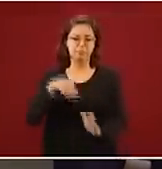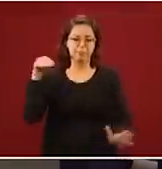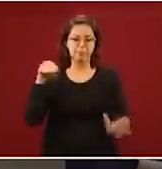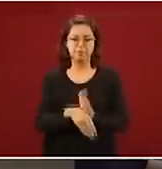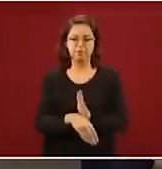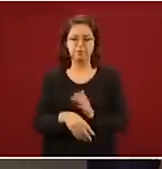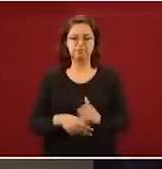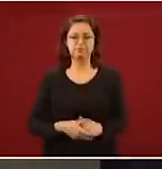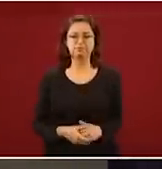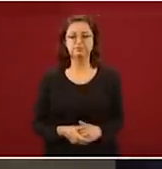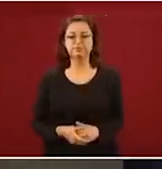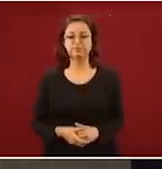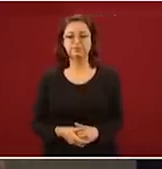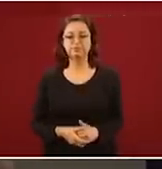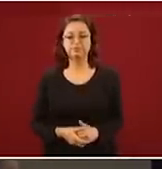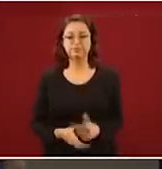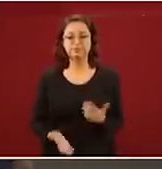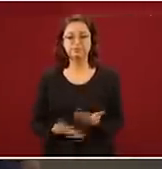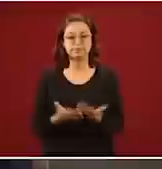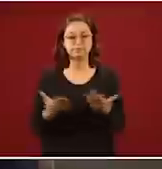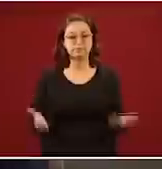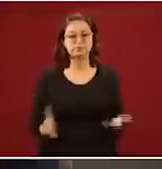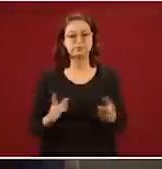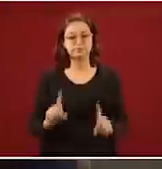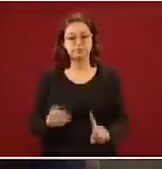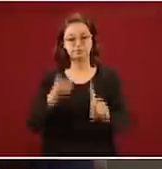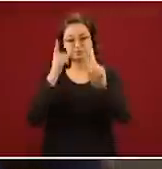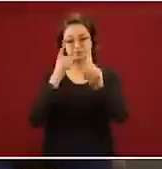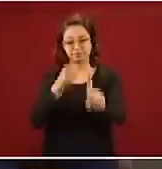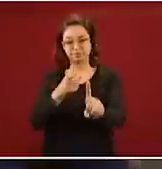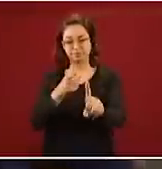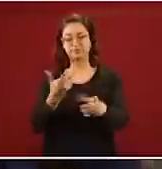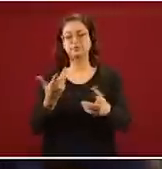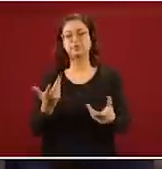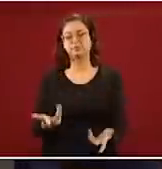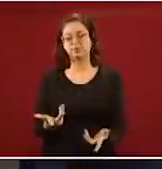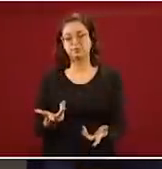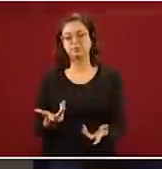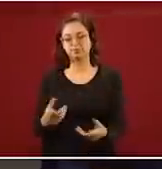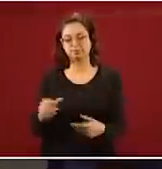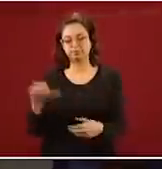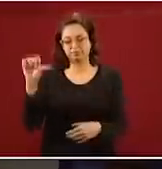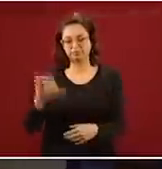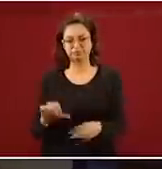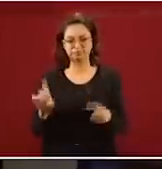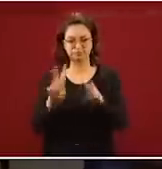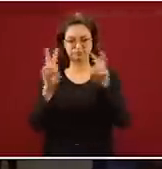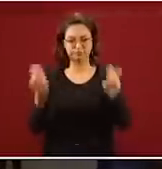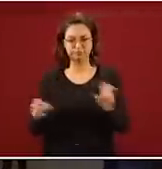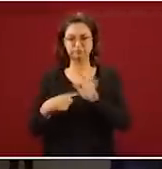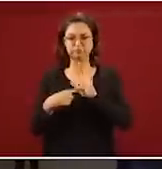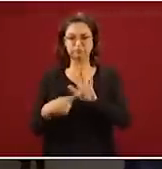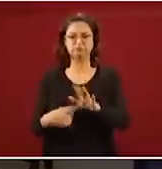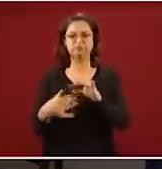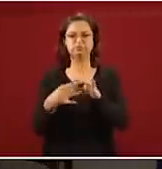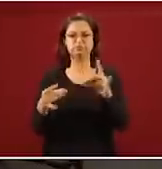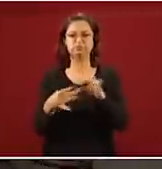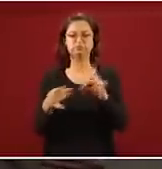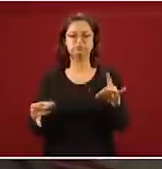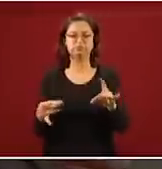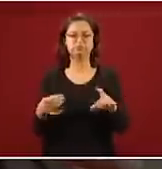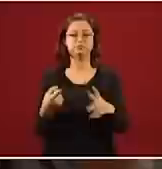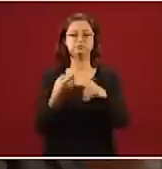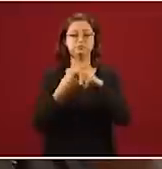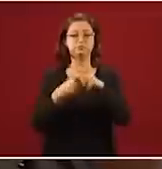Entonces, ese es el propósito de esta participación del día de hoy. Comenzamos